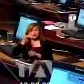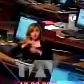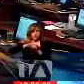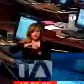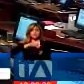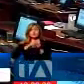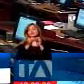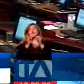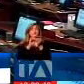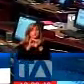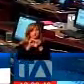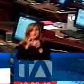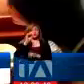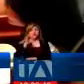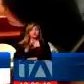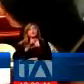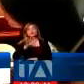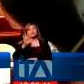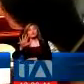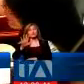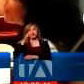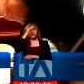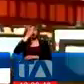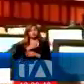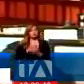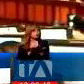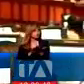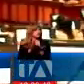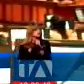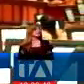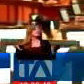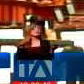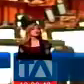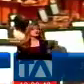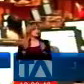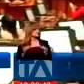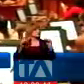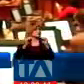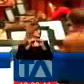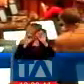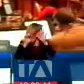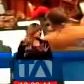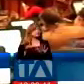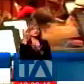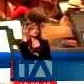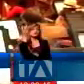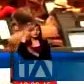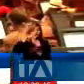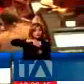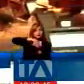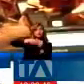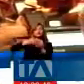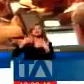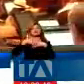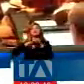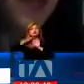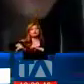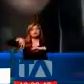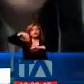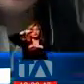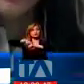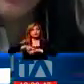de la Revolución Ciudadana irán por la destitución. A ellos podrían sumarse 6 de los 12 miembros de la bancada de Integración